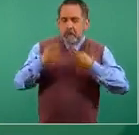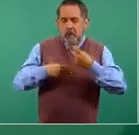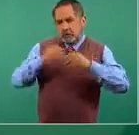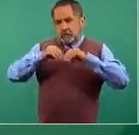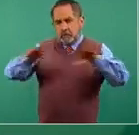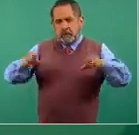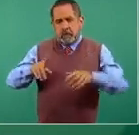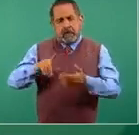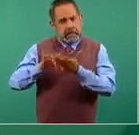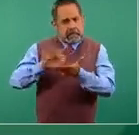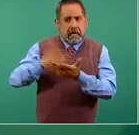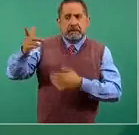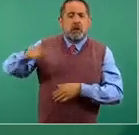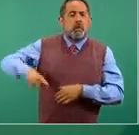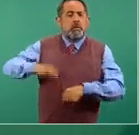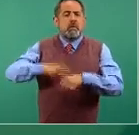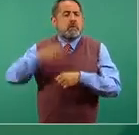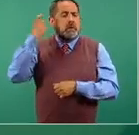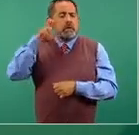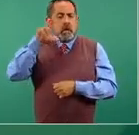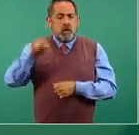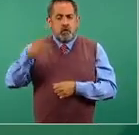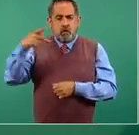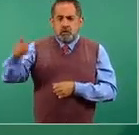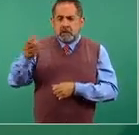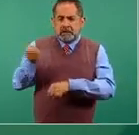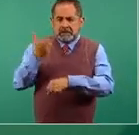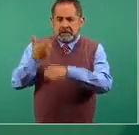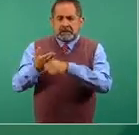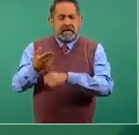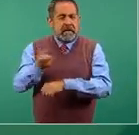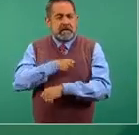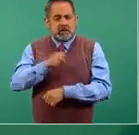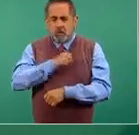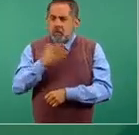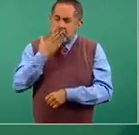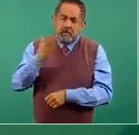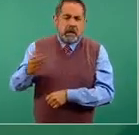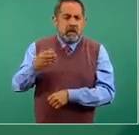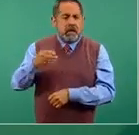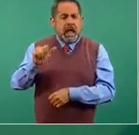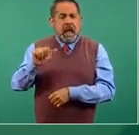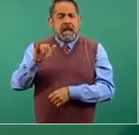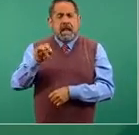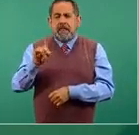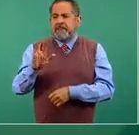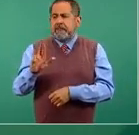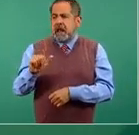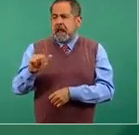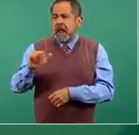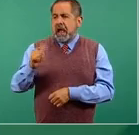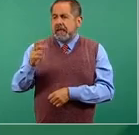del propio gobernador Carlos Joaquín y de su magnífica secretaria de Salud, la maestra Alejandra Aguirre.